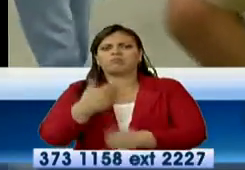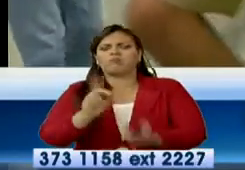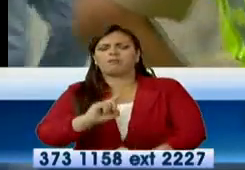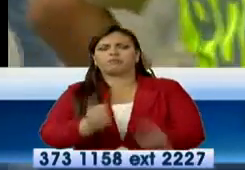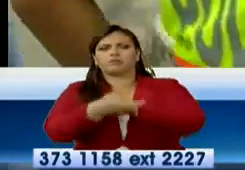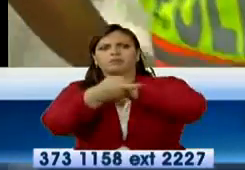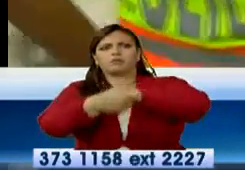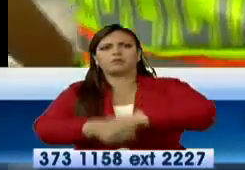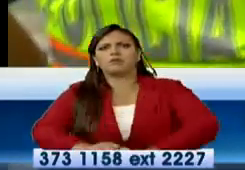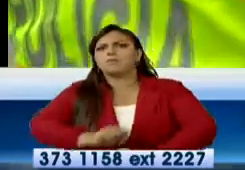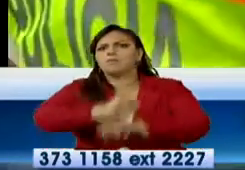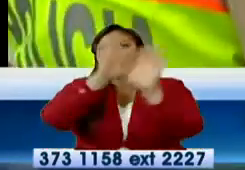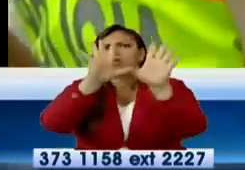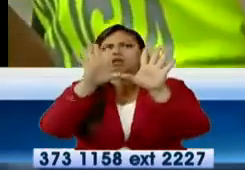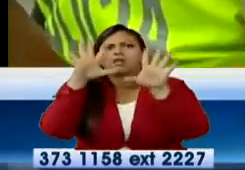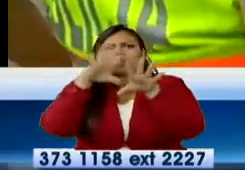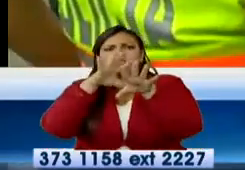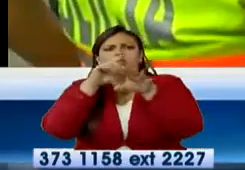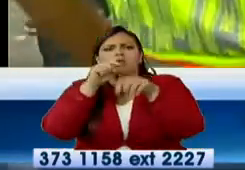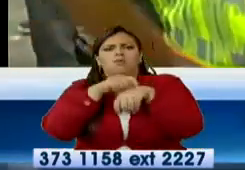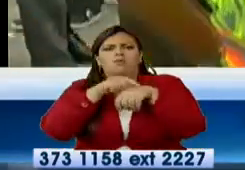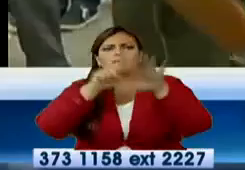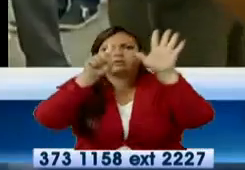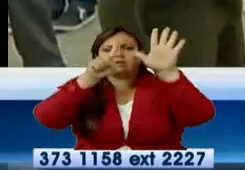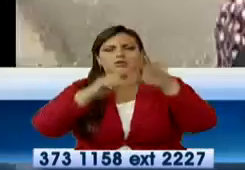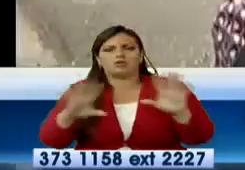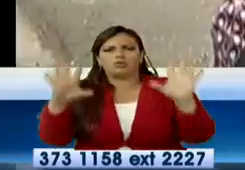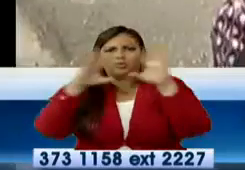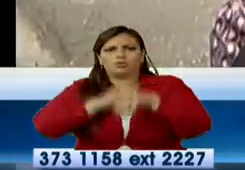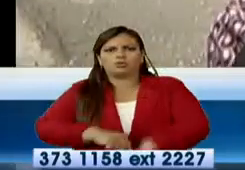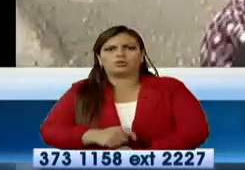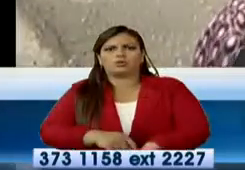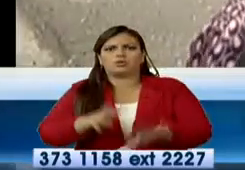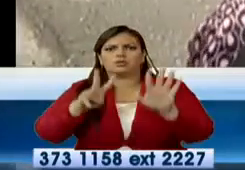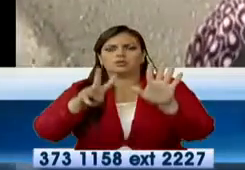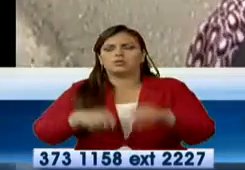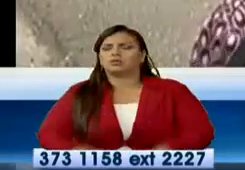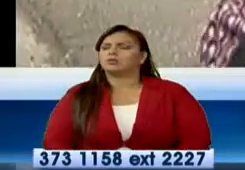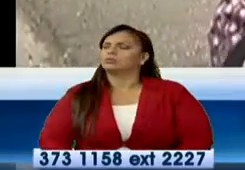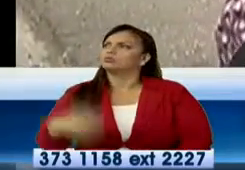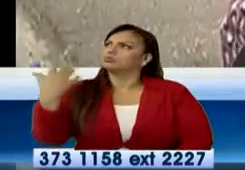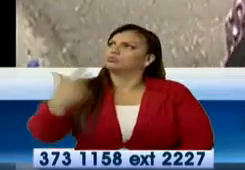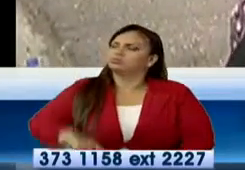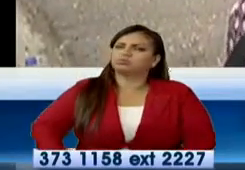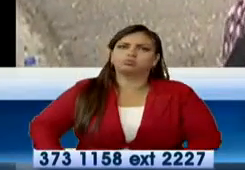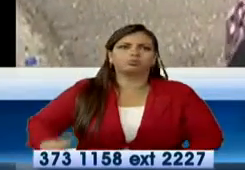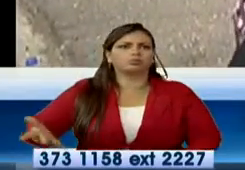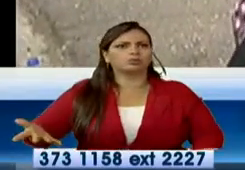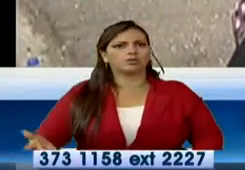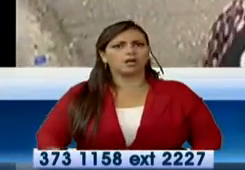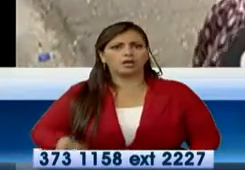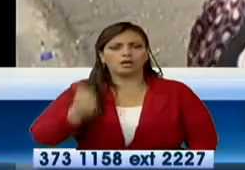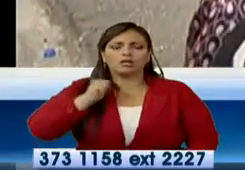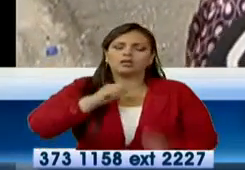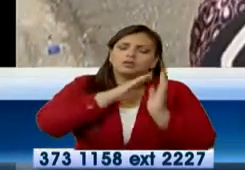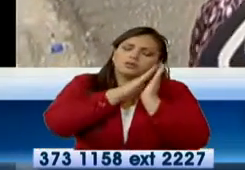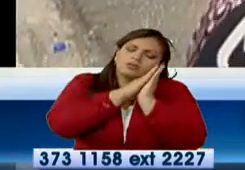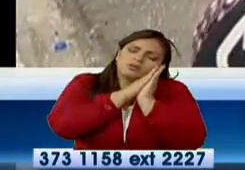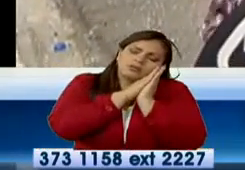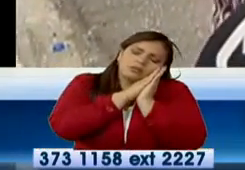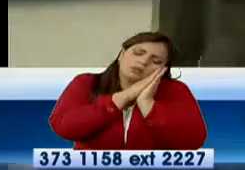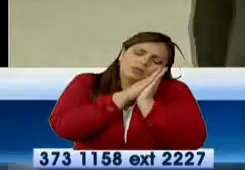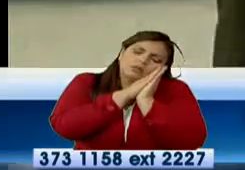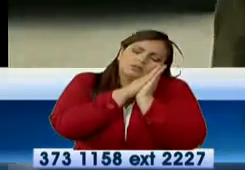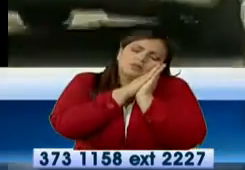de noche a las 7 de la noche, a las 12 de la noche, que yo anoche no pude dormir en toda la noche cuando fue el temblor. Ahí estaban a bulla,